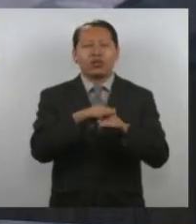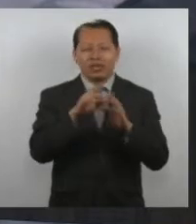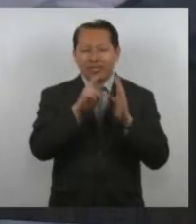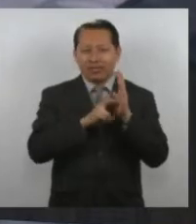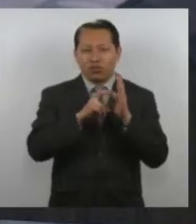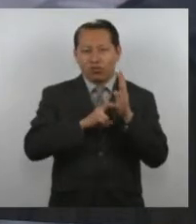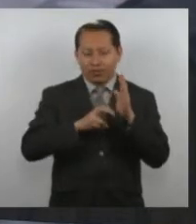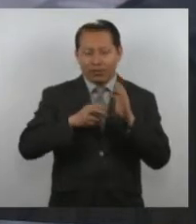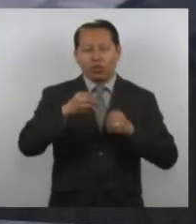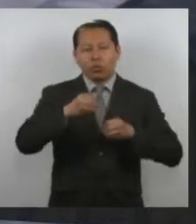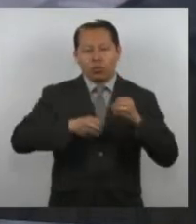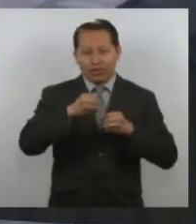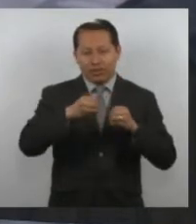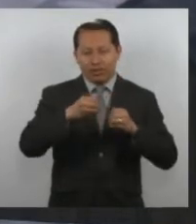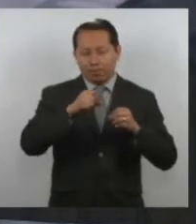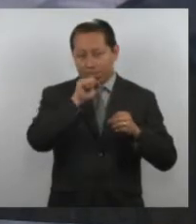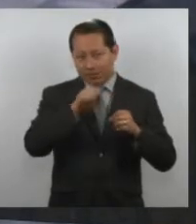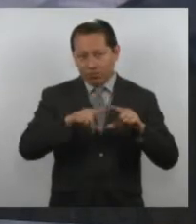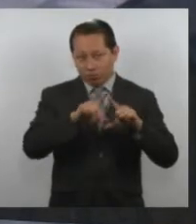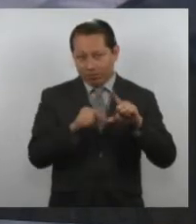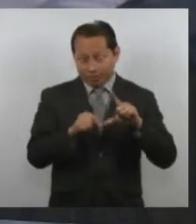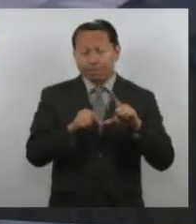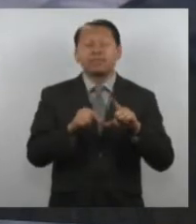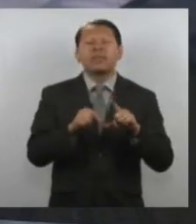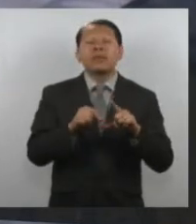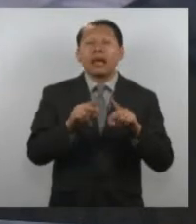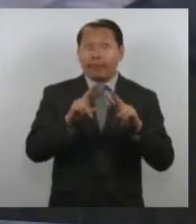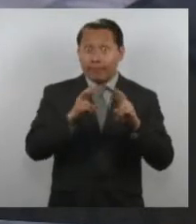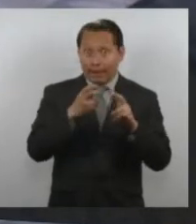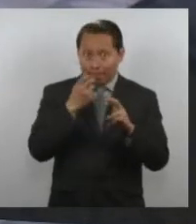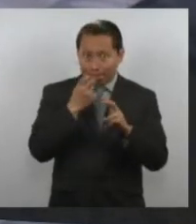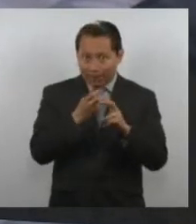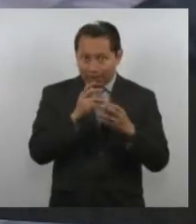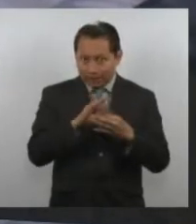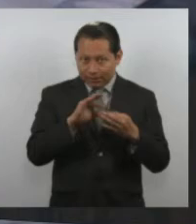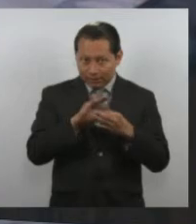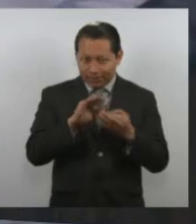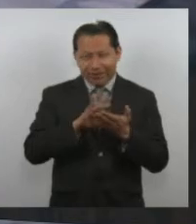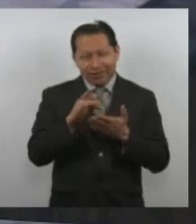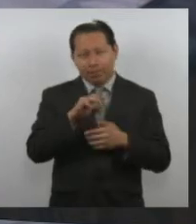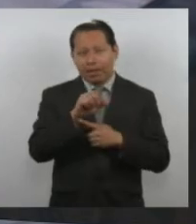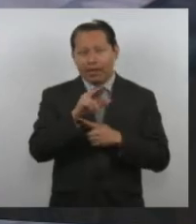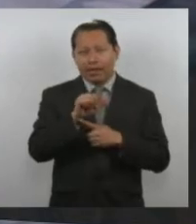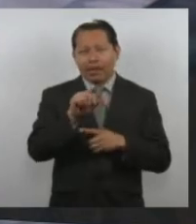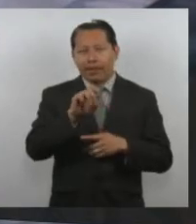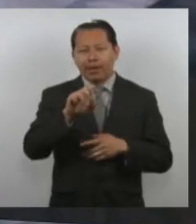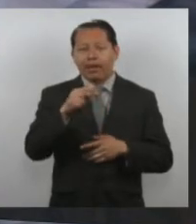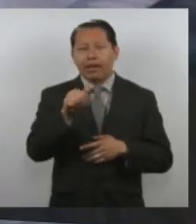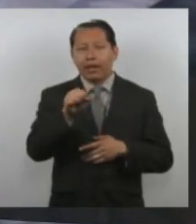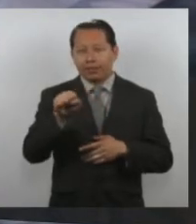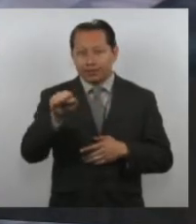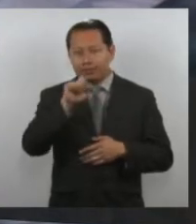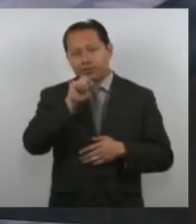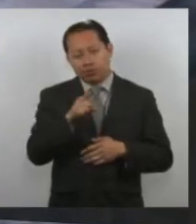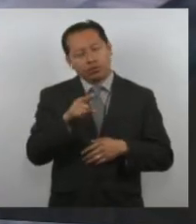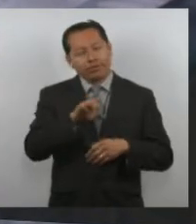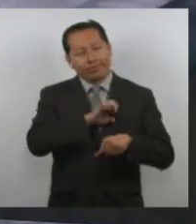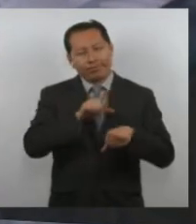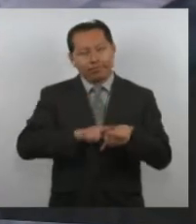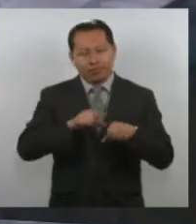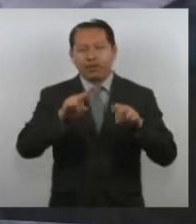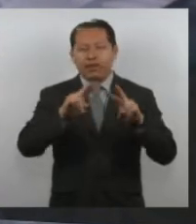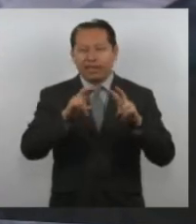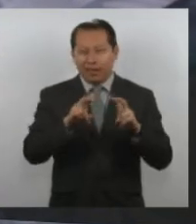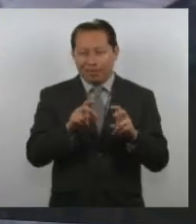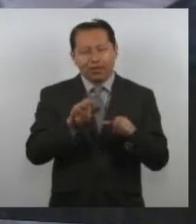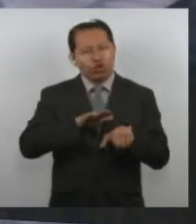en nuestro país. Y precisamente para hablar de este tema, pues le agradecemos como siempre a María de Haas, especialista en temas de seguridad nacional, que nos ayude a